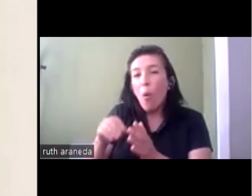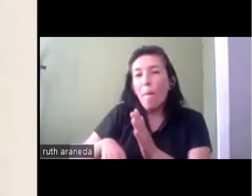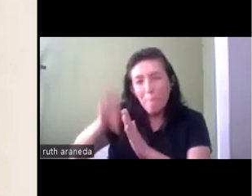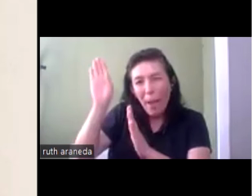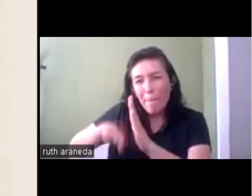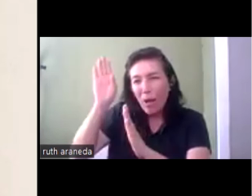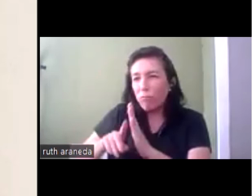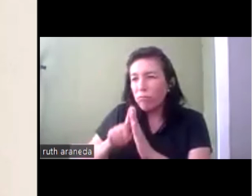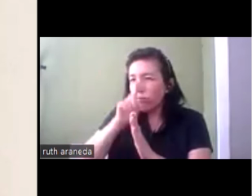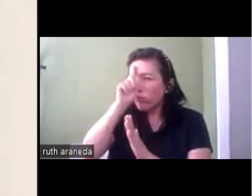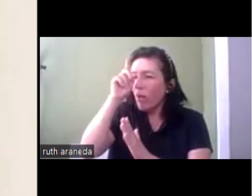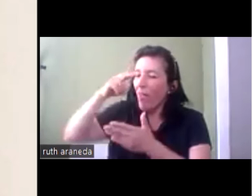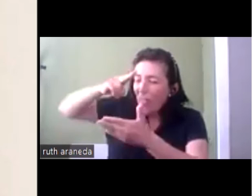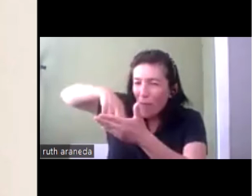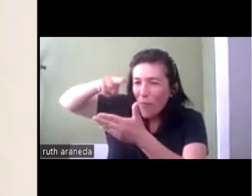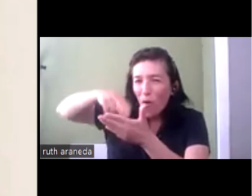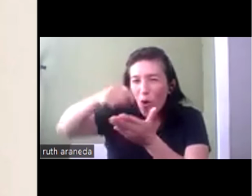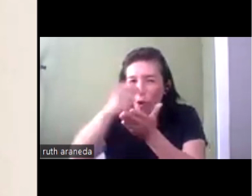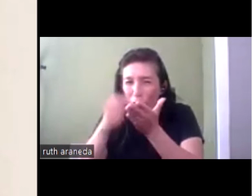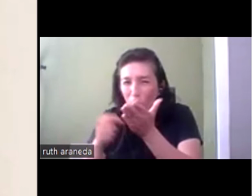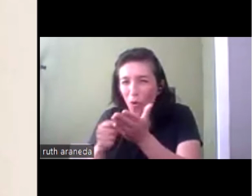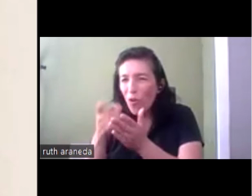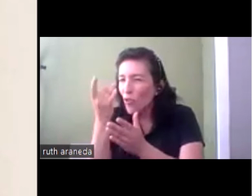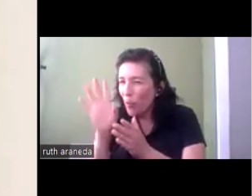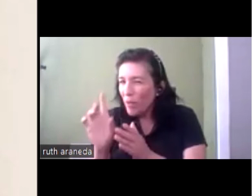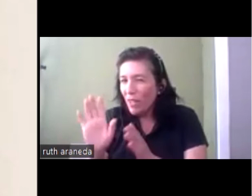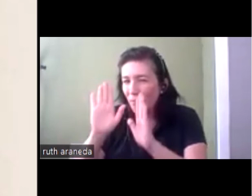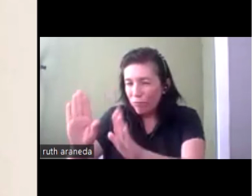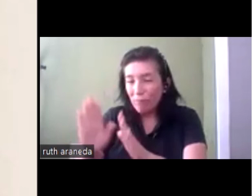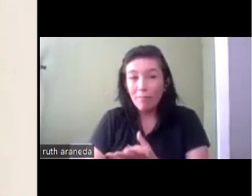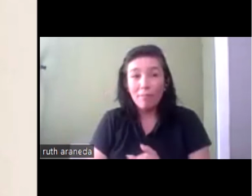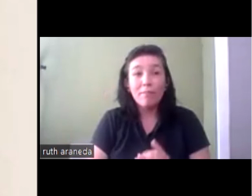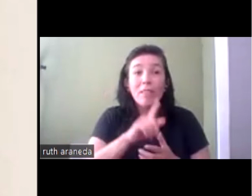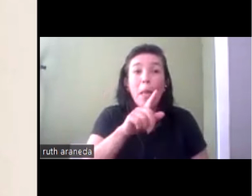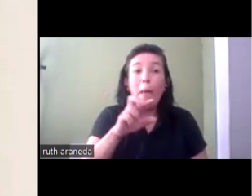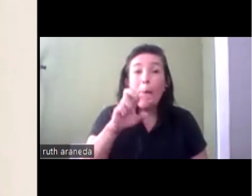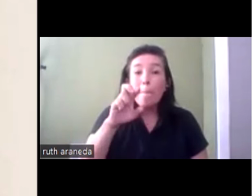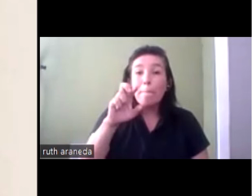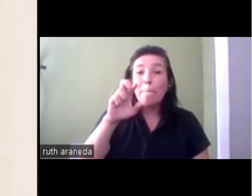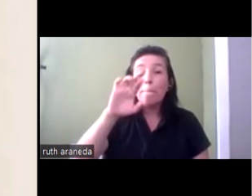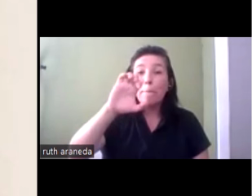de otro. Lo que caracteriza a la fase preincaica es